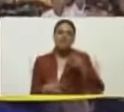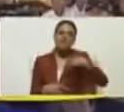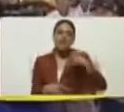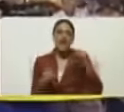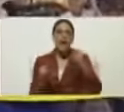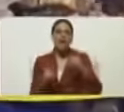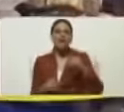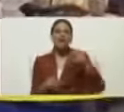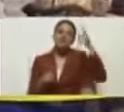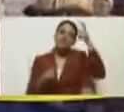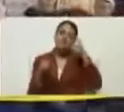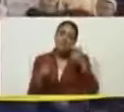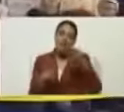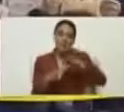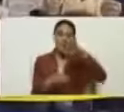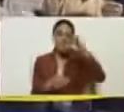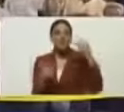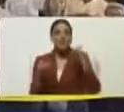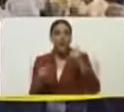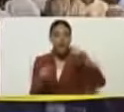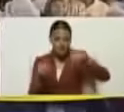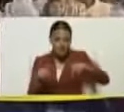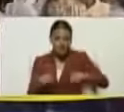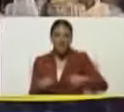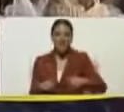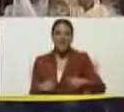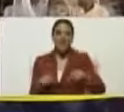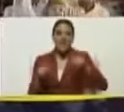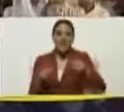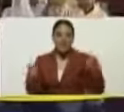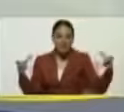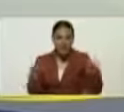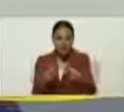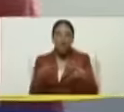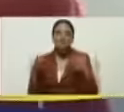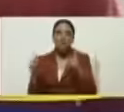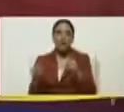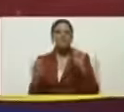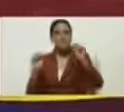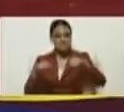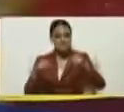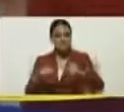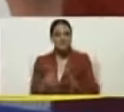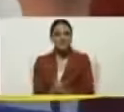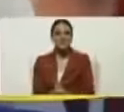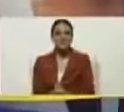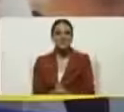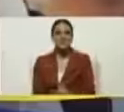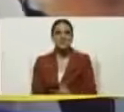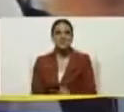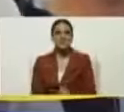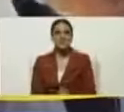Se siente el espíritu de Chávez en esta asamblea. Bueno, presidente,